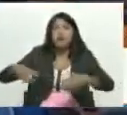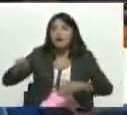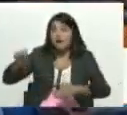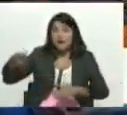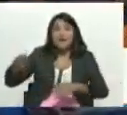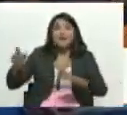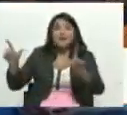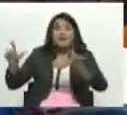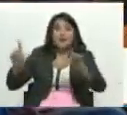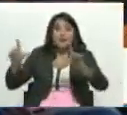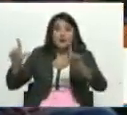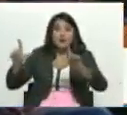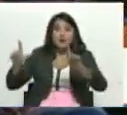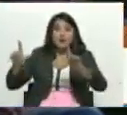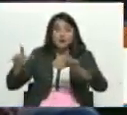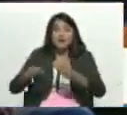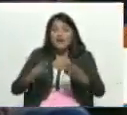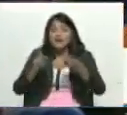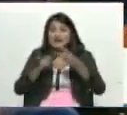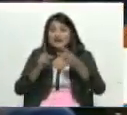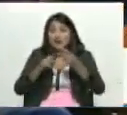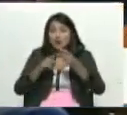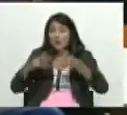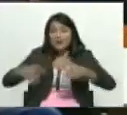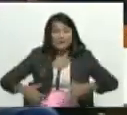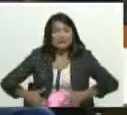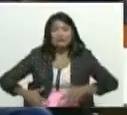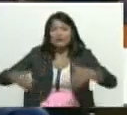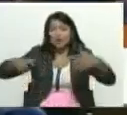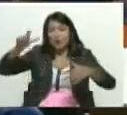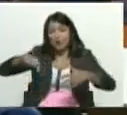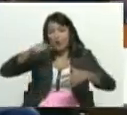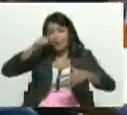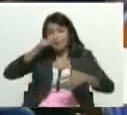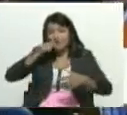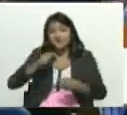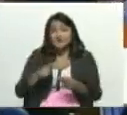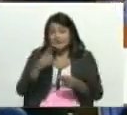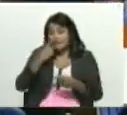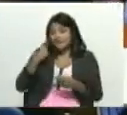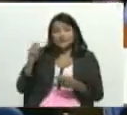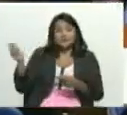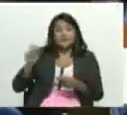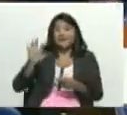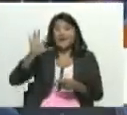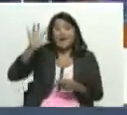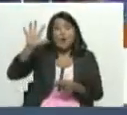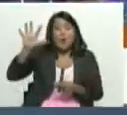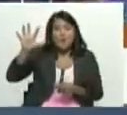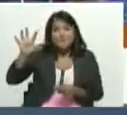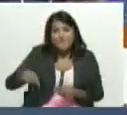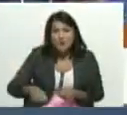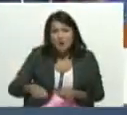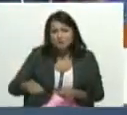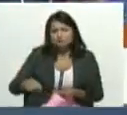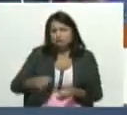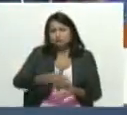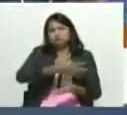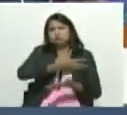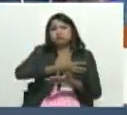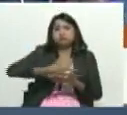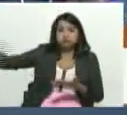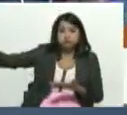el segundo más rico Hace algunos meses acaba de hacer una compra multimillonaria de manera que